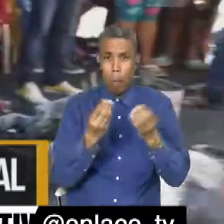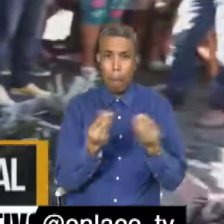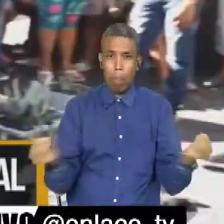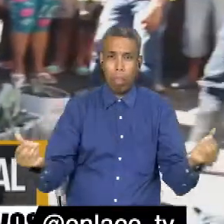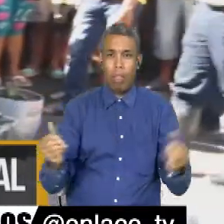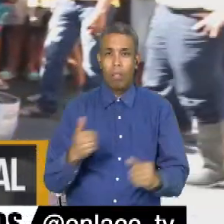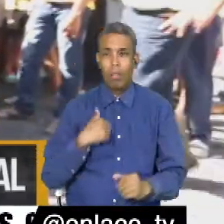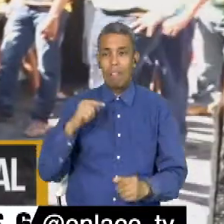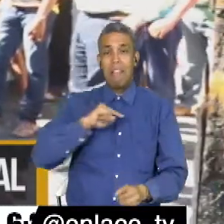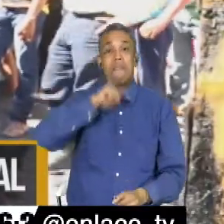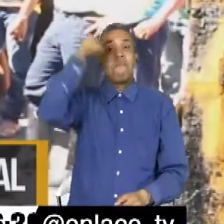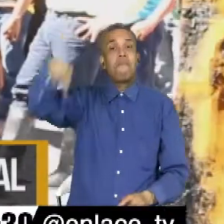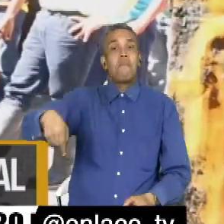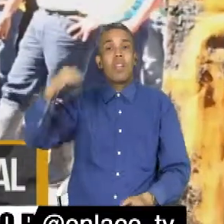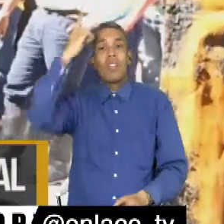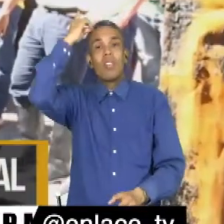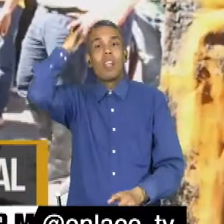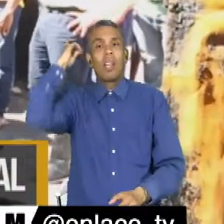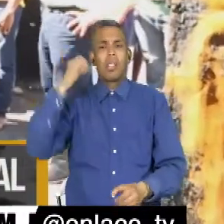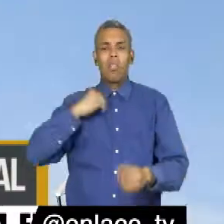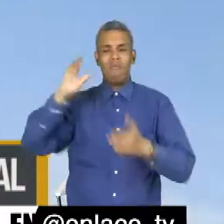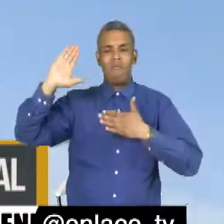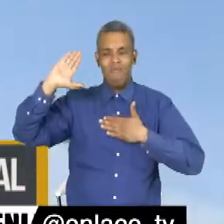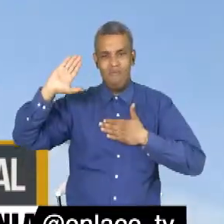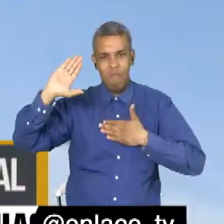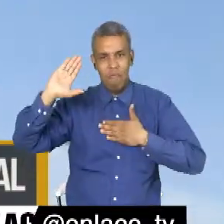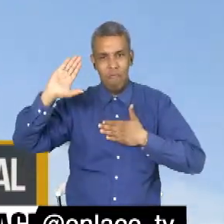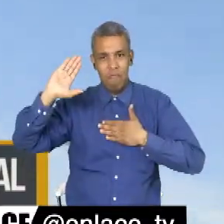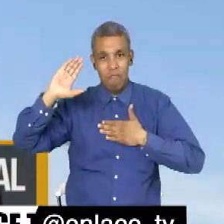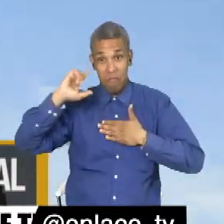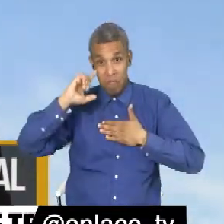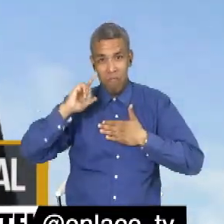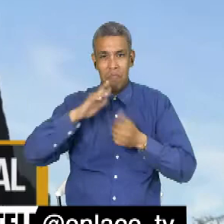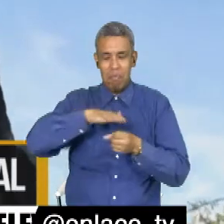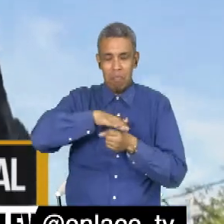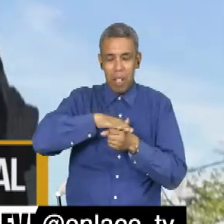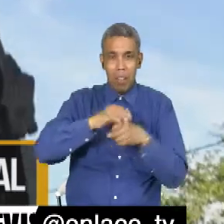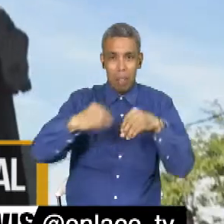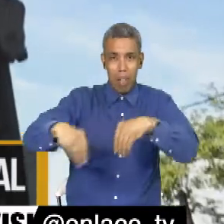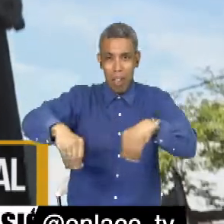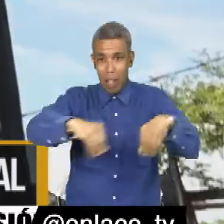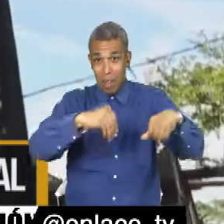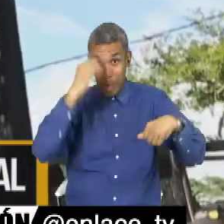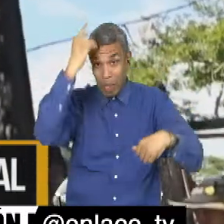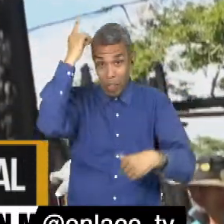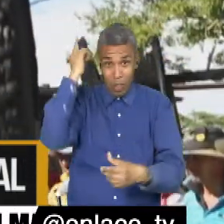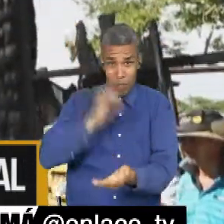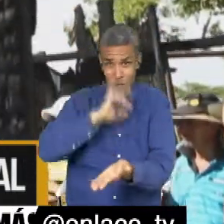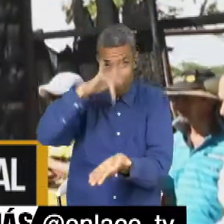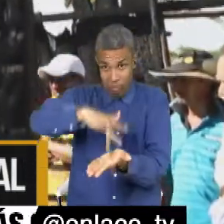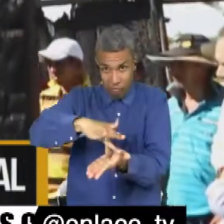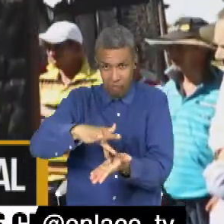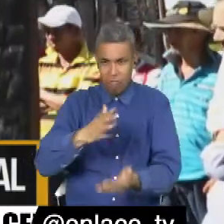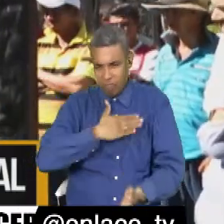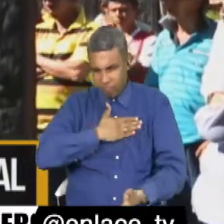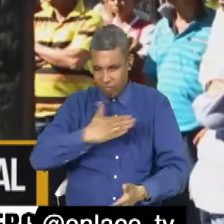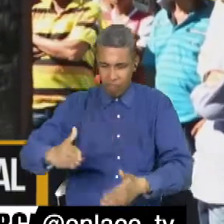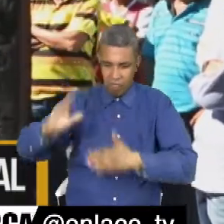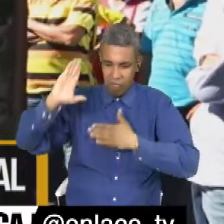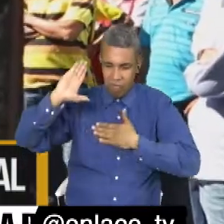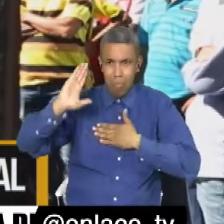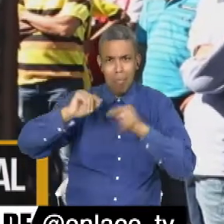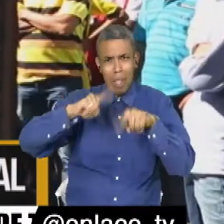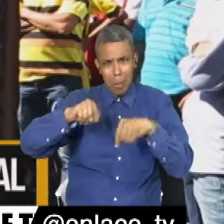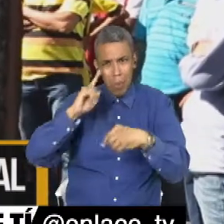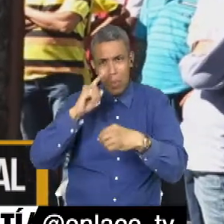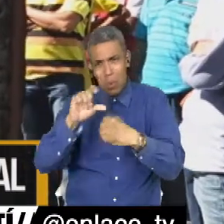una visita alentadora. Hasta lo que quedó de sus viviendas en el barrio Arenal, llegó el alcalde de la ciudad, Darío Echeverri, en compañía de algunos